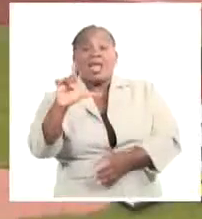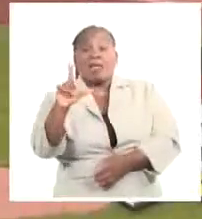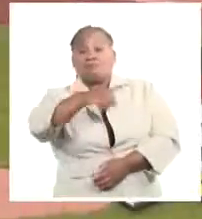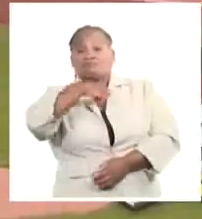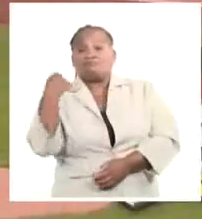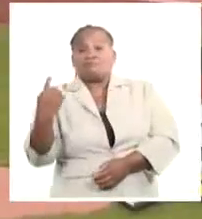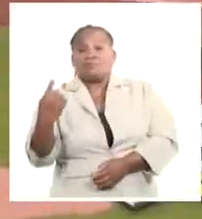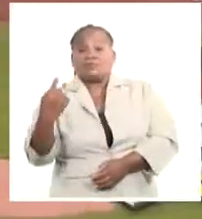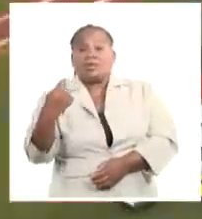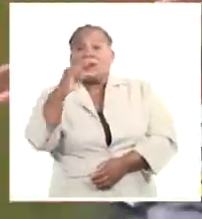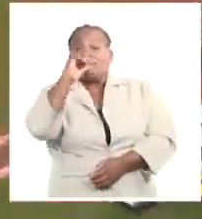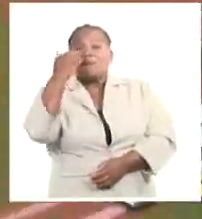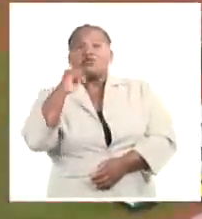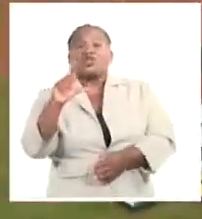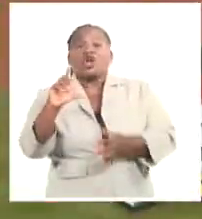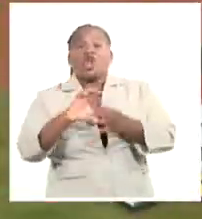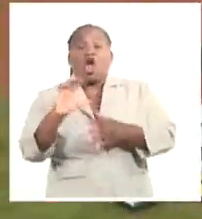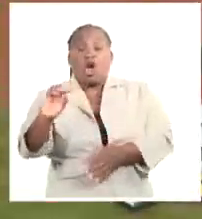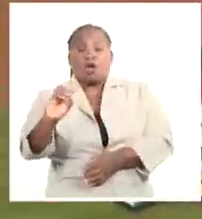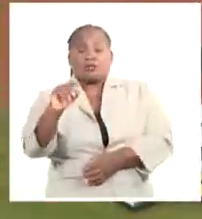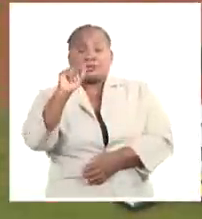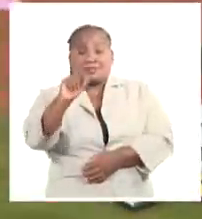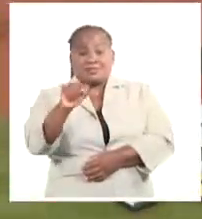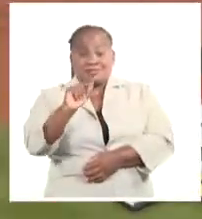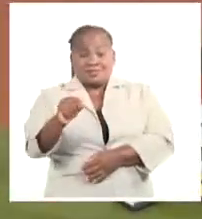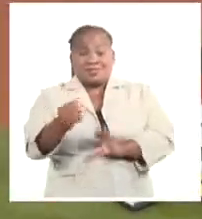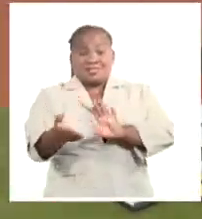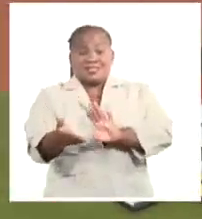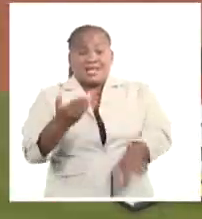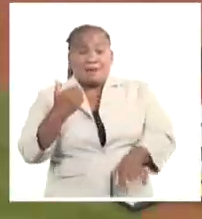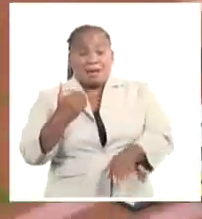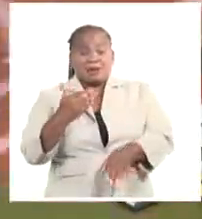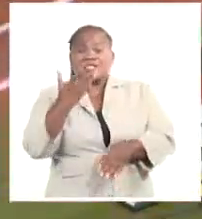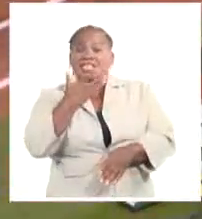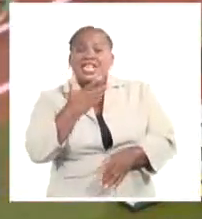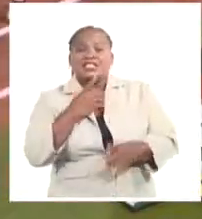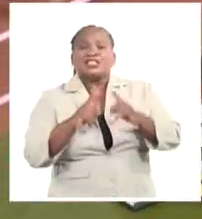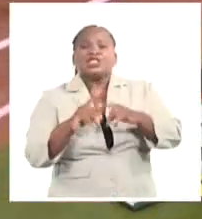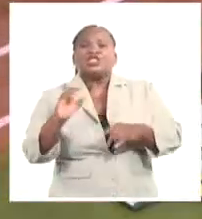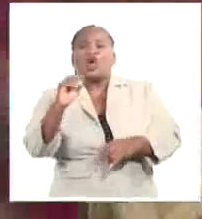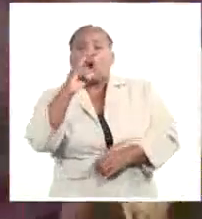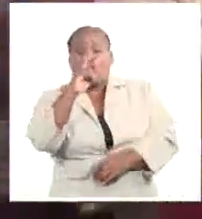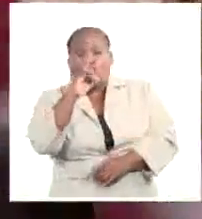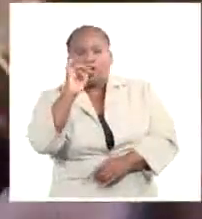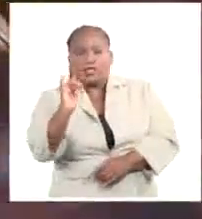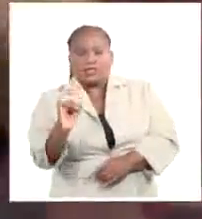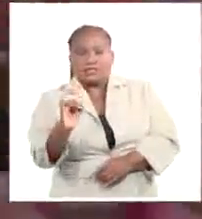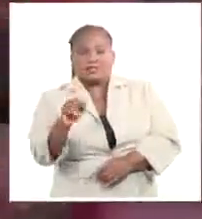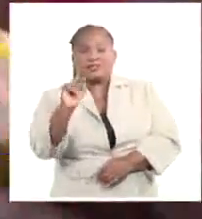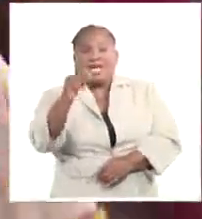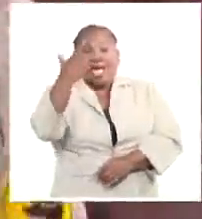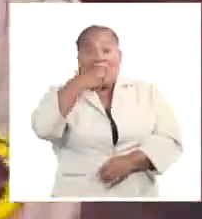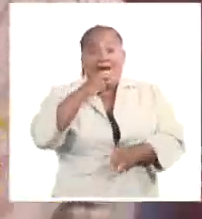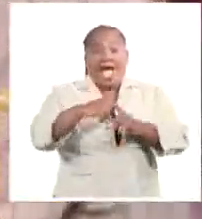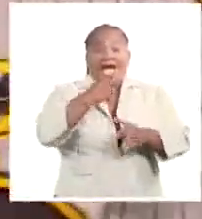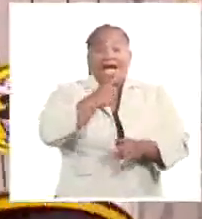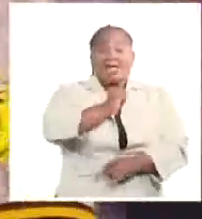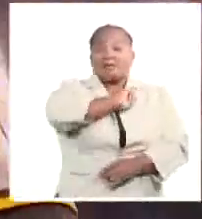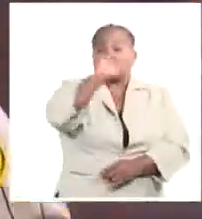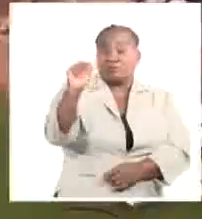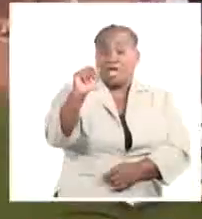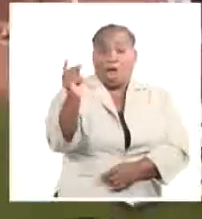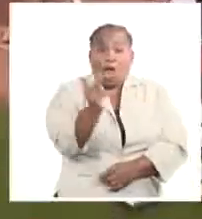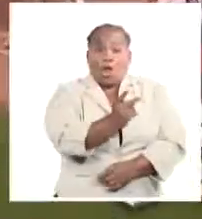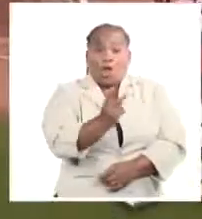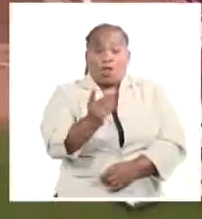en la historia de Musgrove, en tanto que el partido lo salvó Serantoni Domínguez. A la ofensiva destacaron Alec Bohm y Bryson Stott, ambos